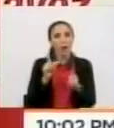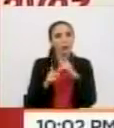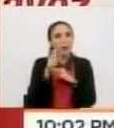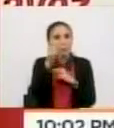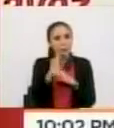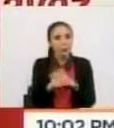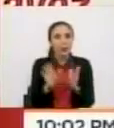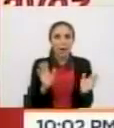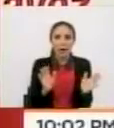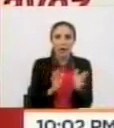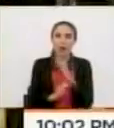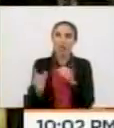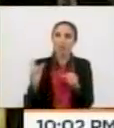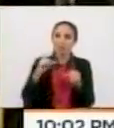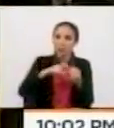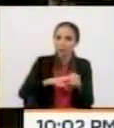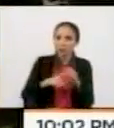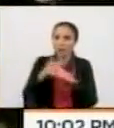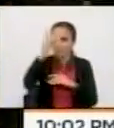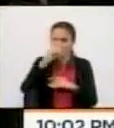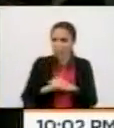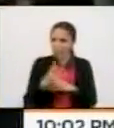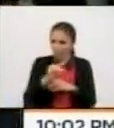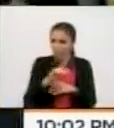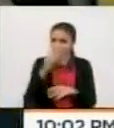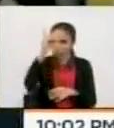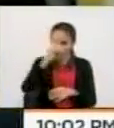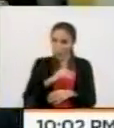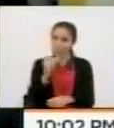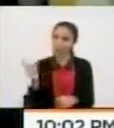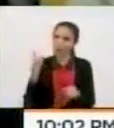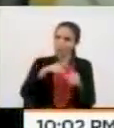cualquier discapacidad, pero